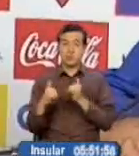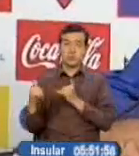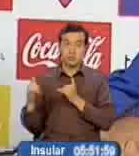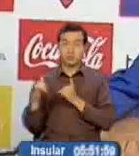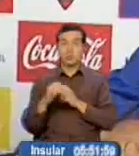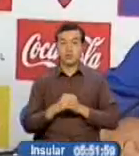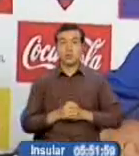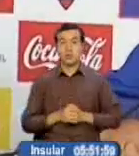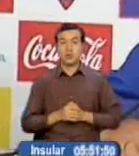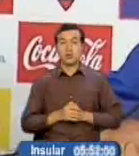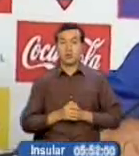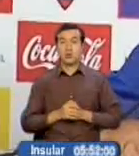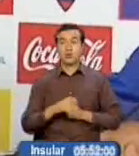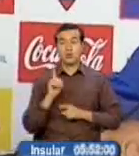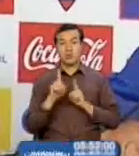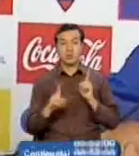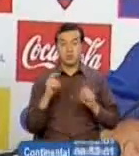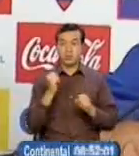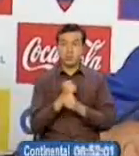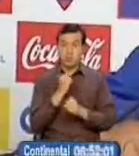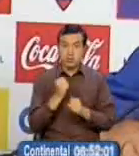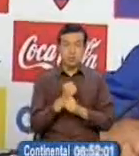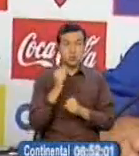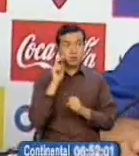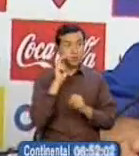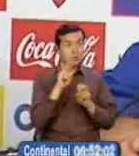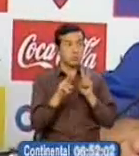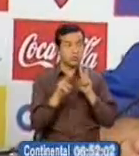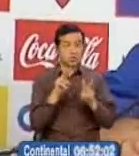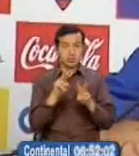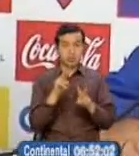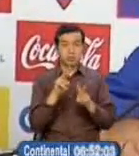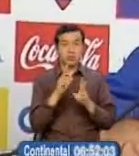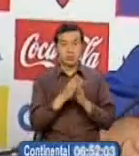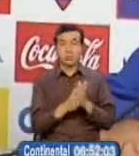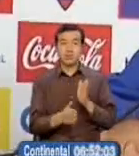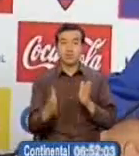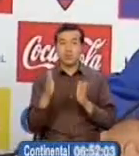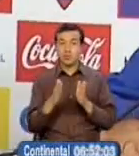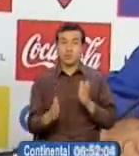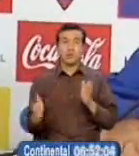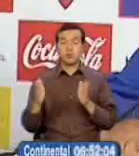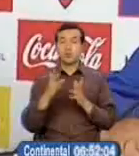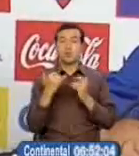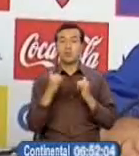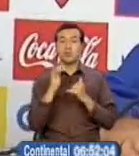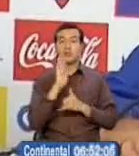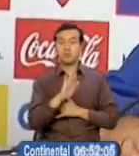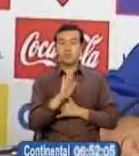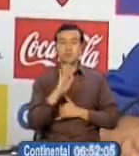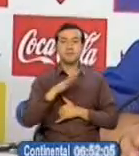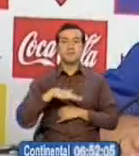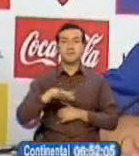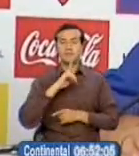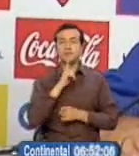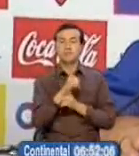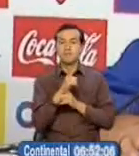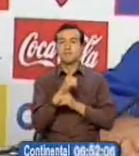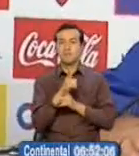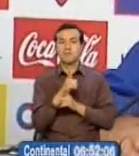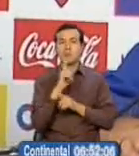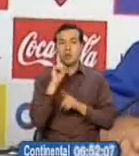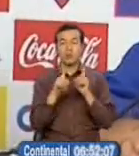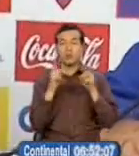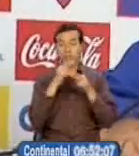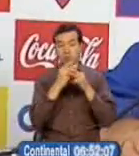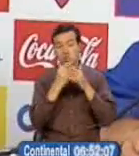reserva, dándole trabajos, domingo y lunes generalmente, con estos jugadores de fútbol local. Después, los jugadores que no están en la